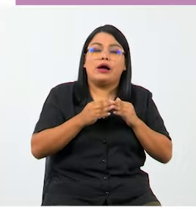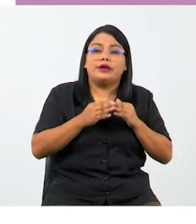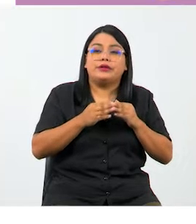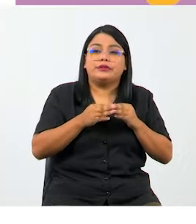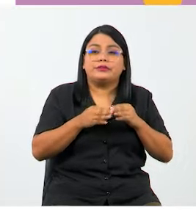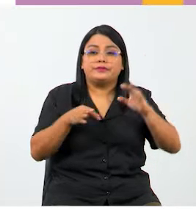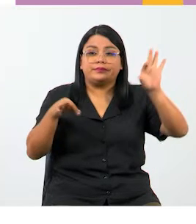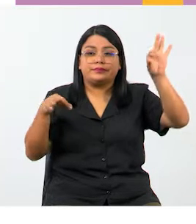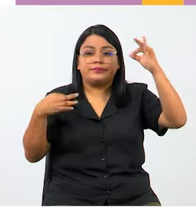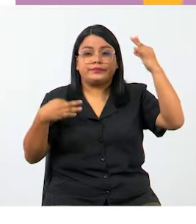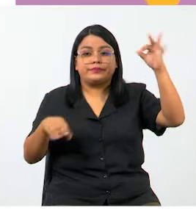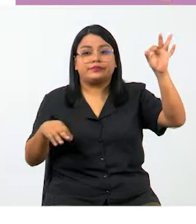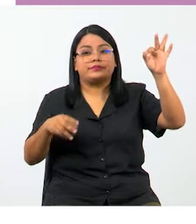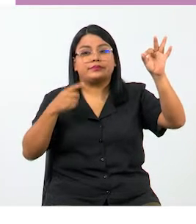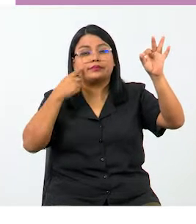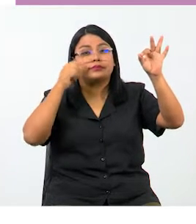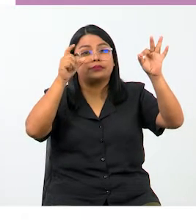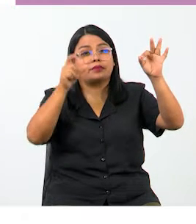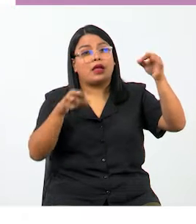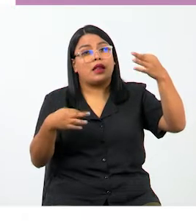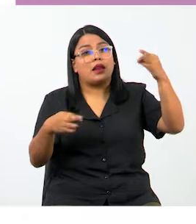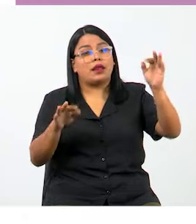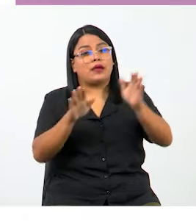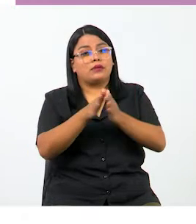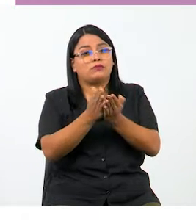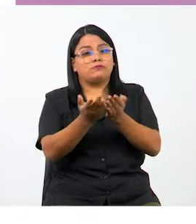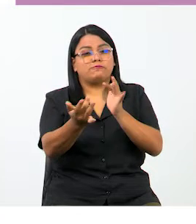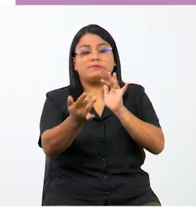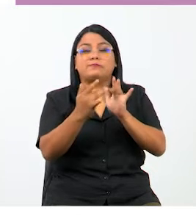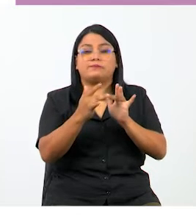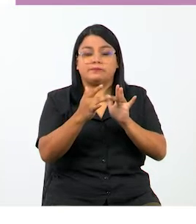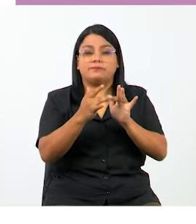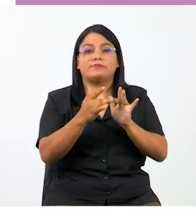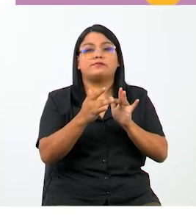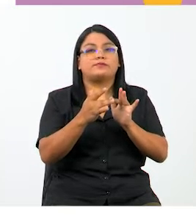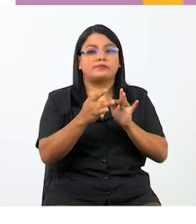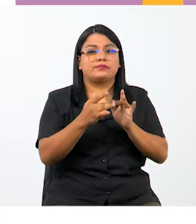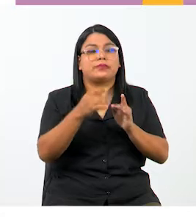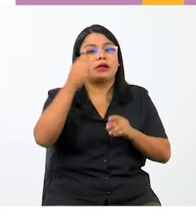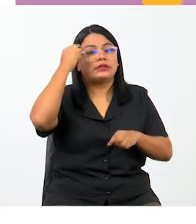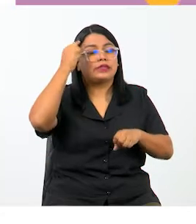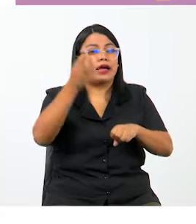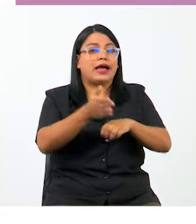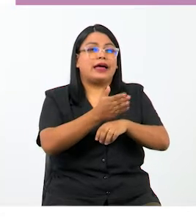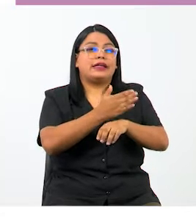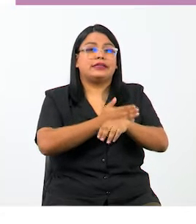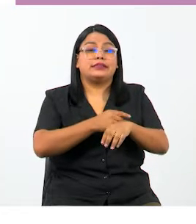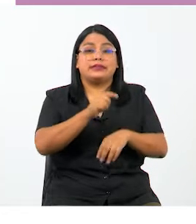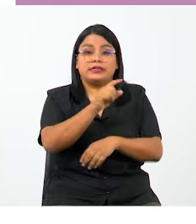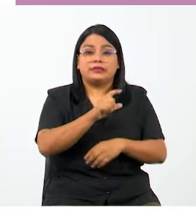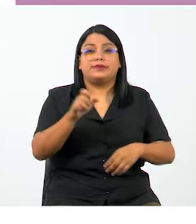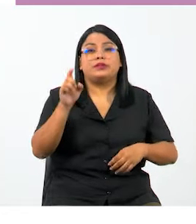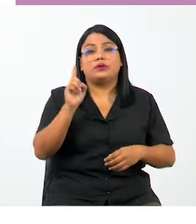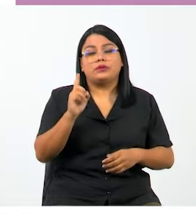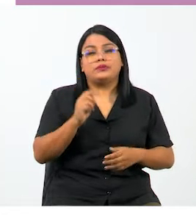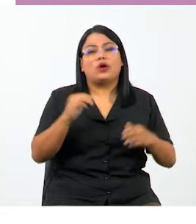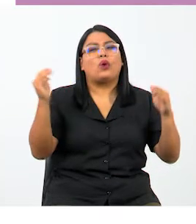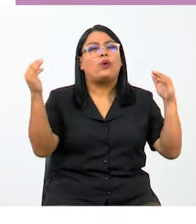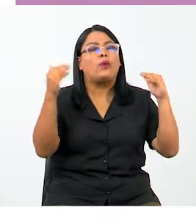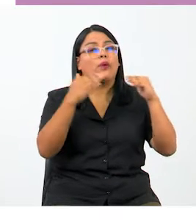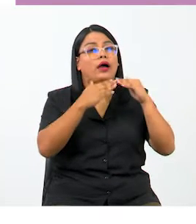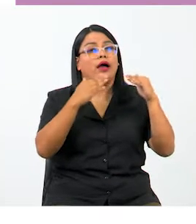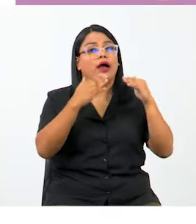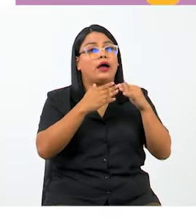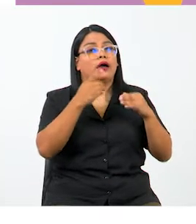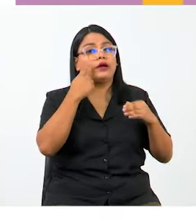páginas del libro de texto que se corresponden con la anticipación de esta semana. También, recuadros donde se